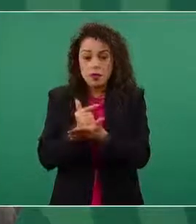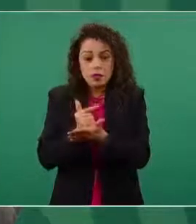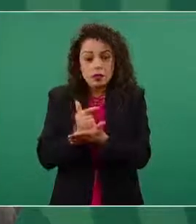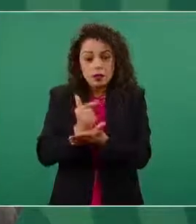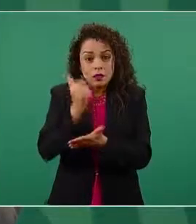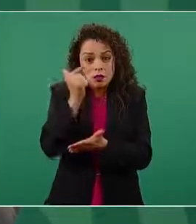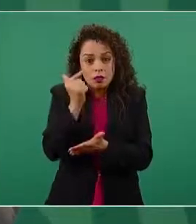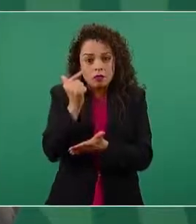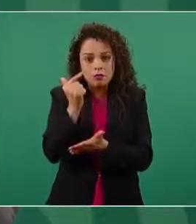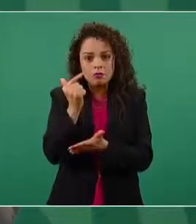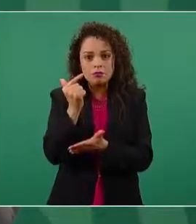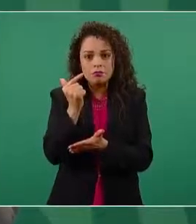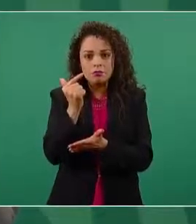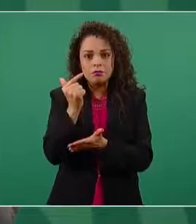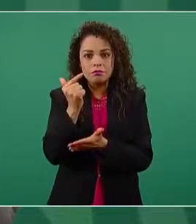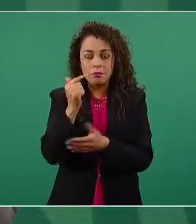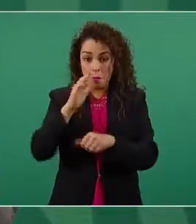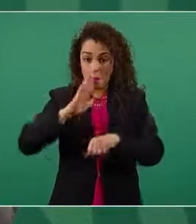todavía,